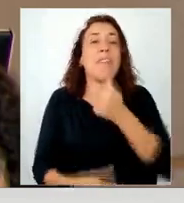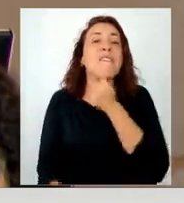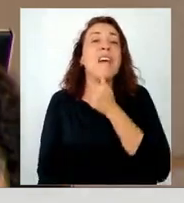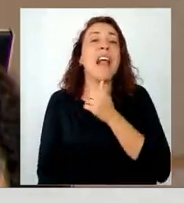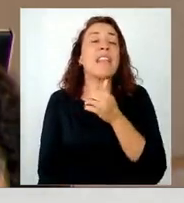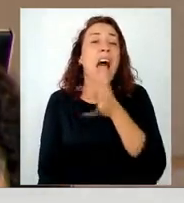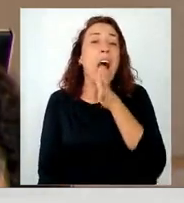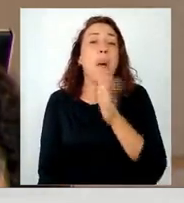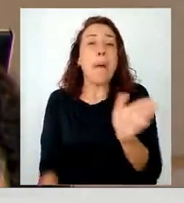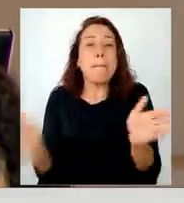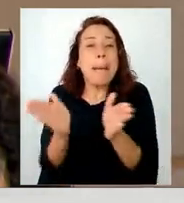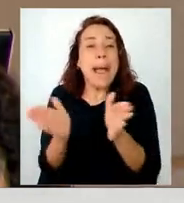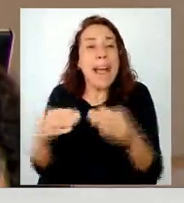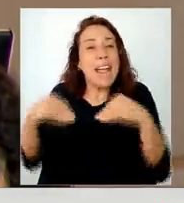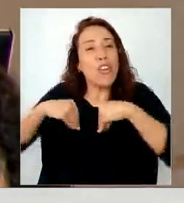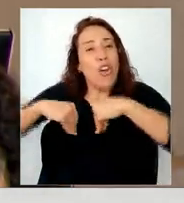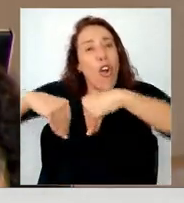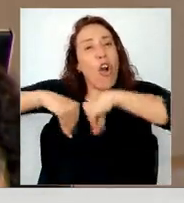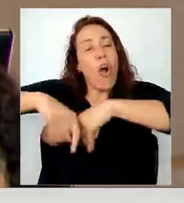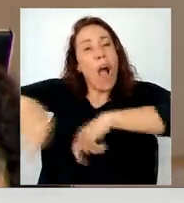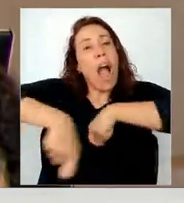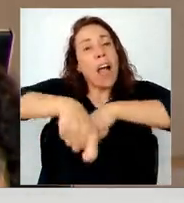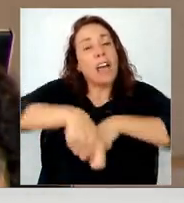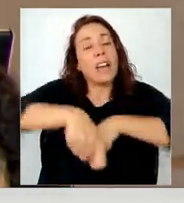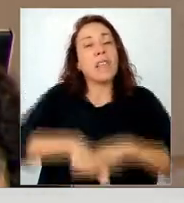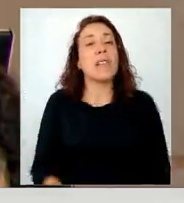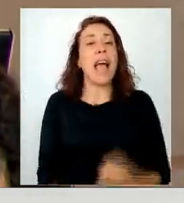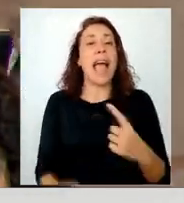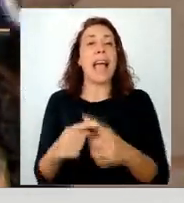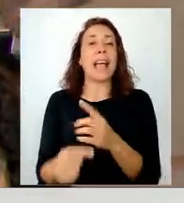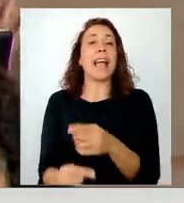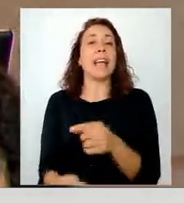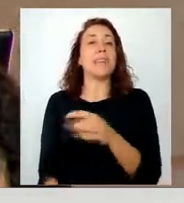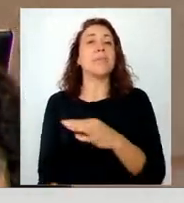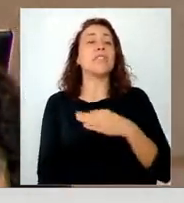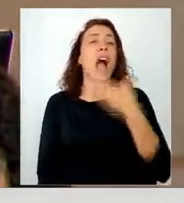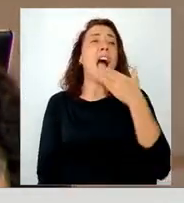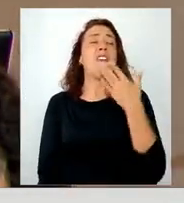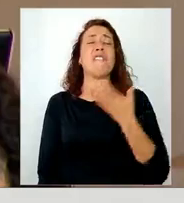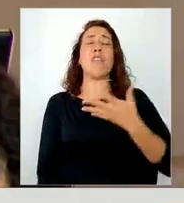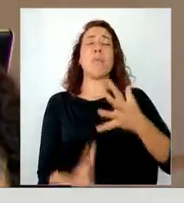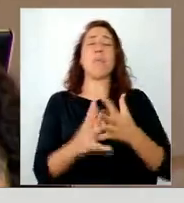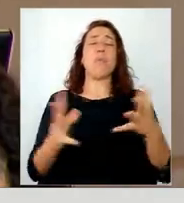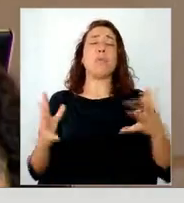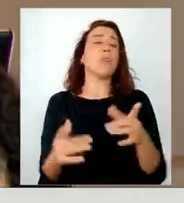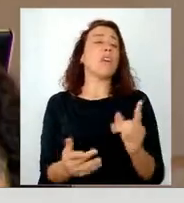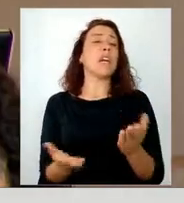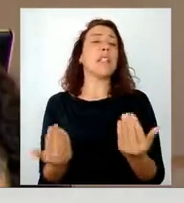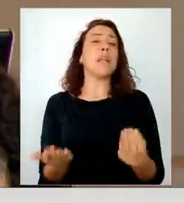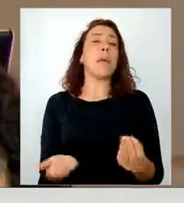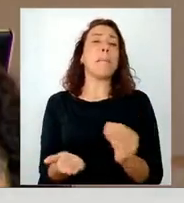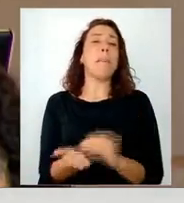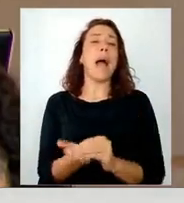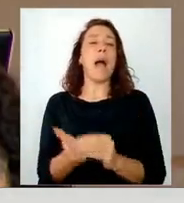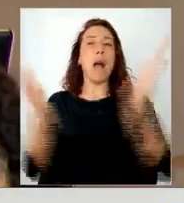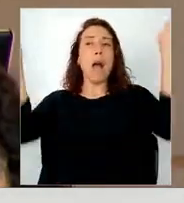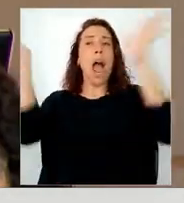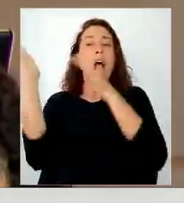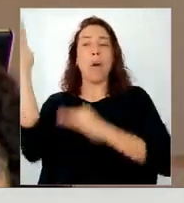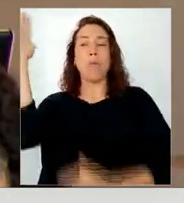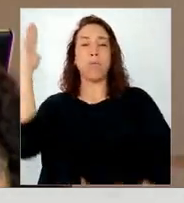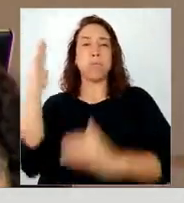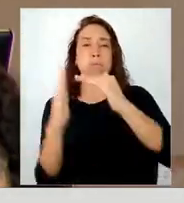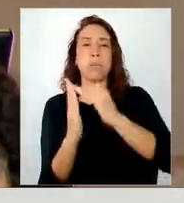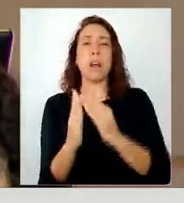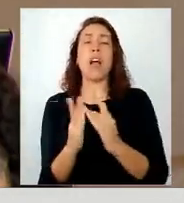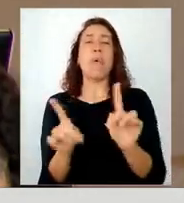entonces ex ministro han salido con los discursos grandes elocuentes aquí necesitamos más embalses O sea hay un nivel de ignorancia